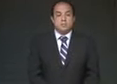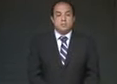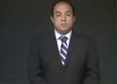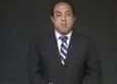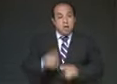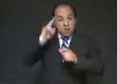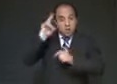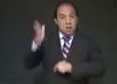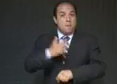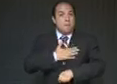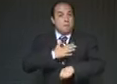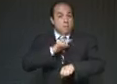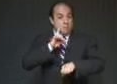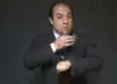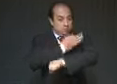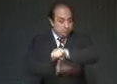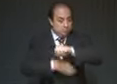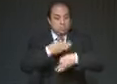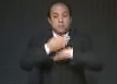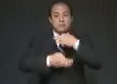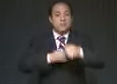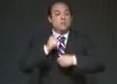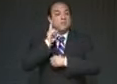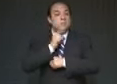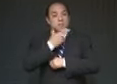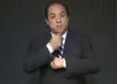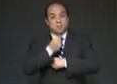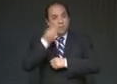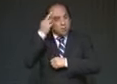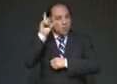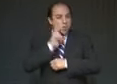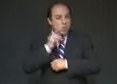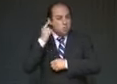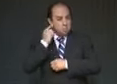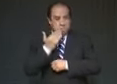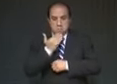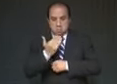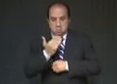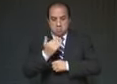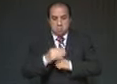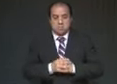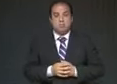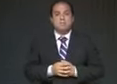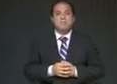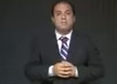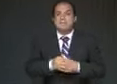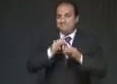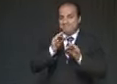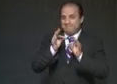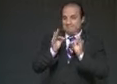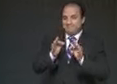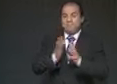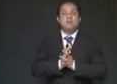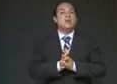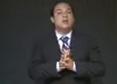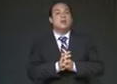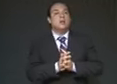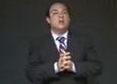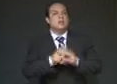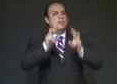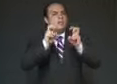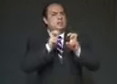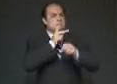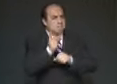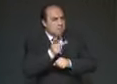Hola, ¿qué tal? Muy buenas tardes a todos. Doctora, ¿me escuchan bien? Sí. Perfecto. Bueno, respecto al tema, yo